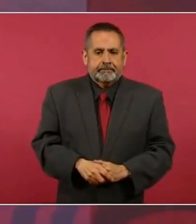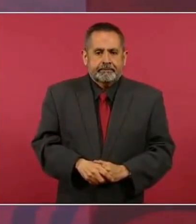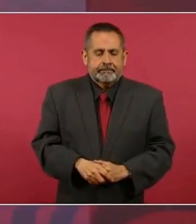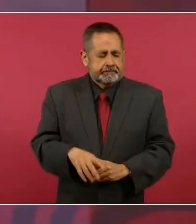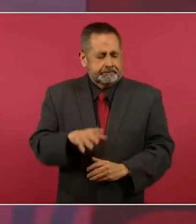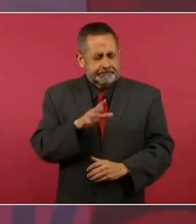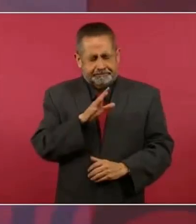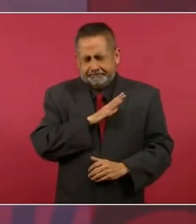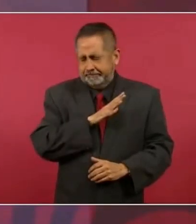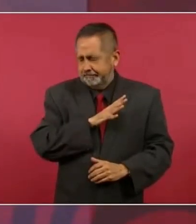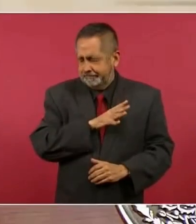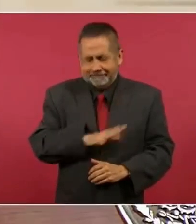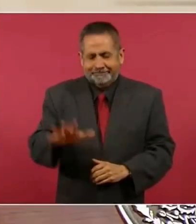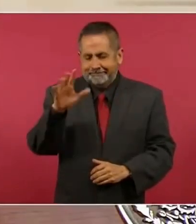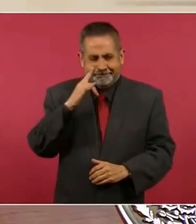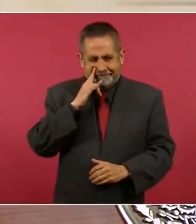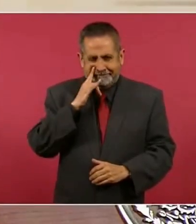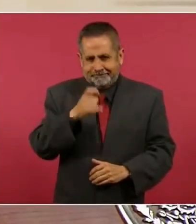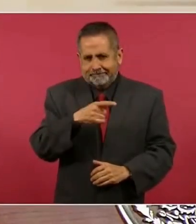excepcional,